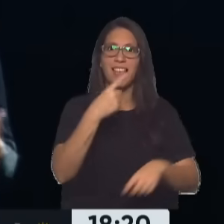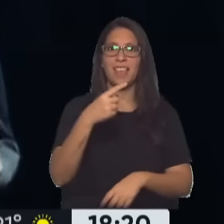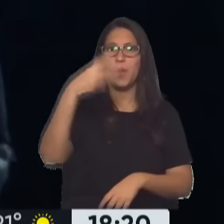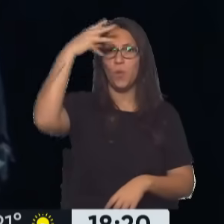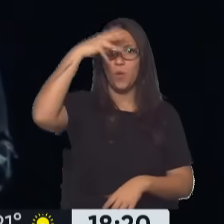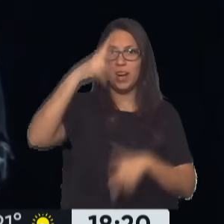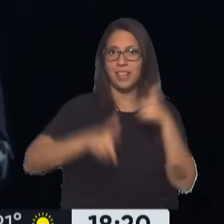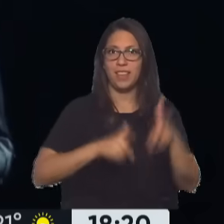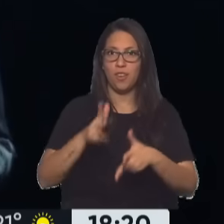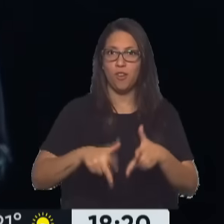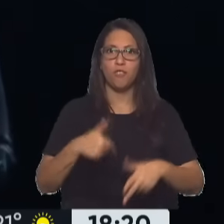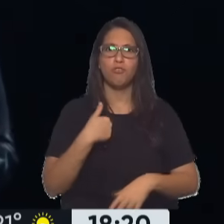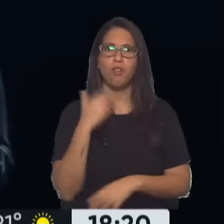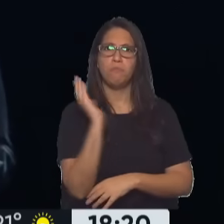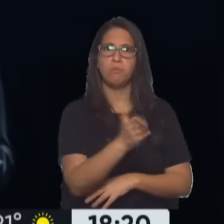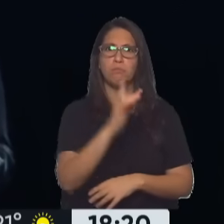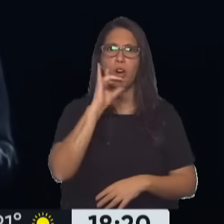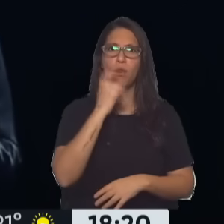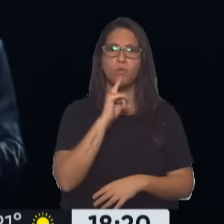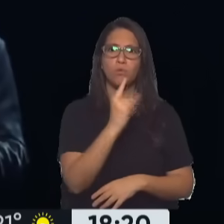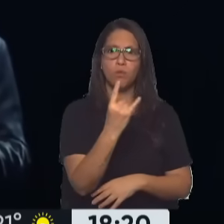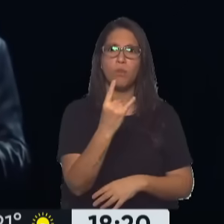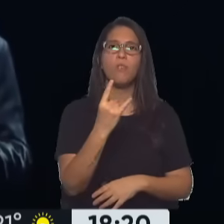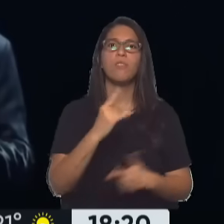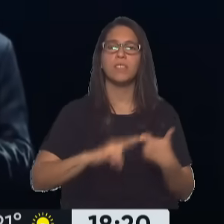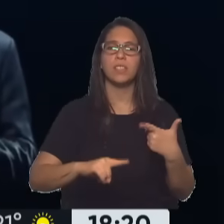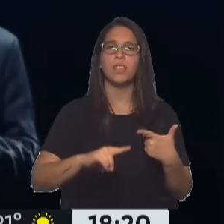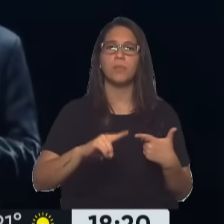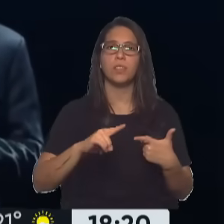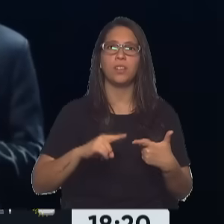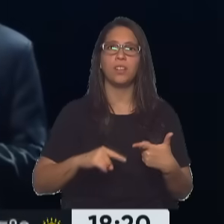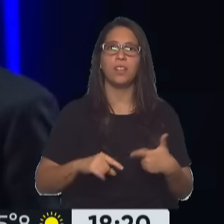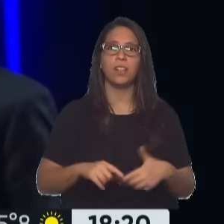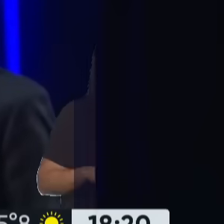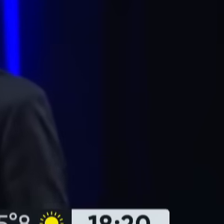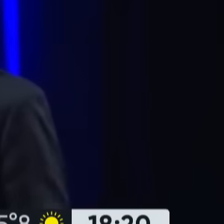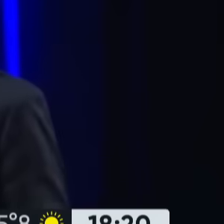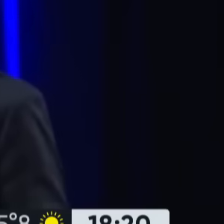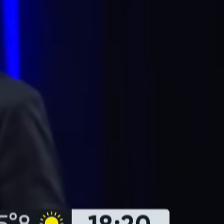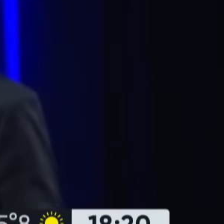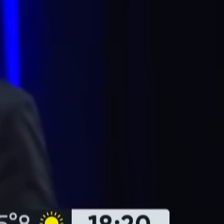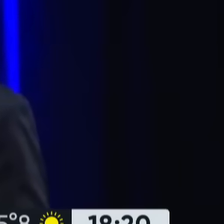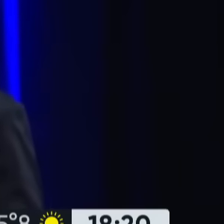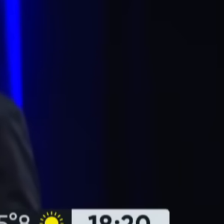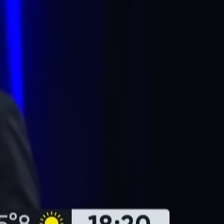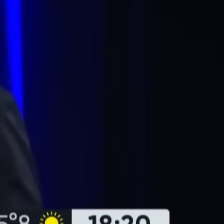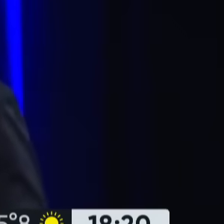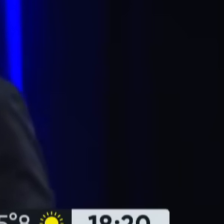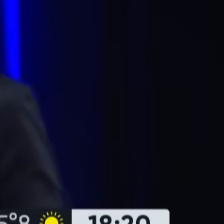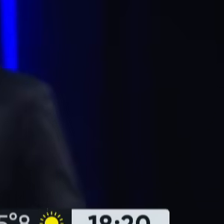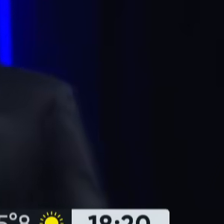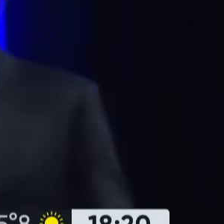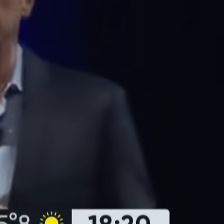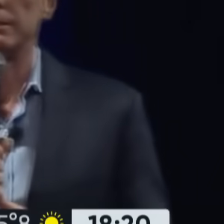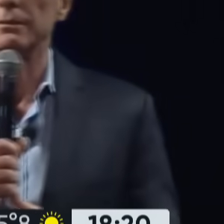Patricia Bullrich, ¿no? Le gané a Morales, Lusto y Larreta. A ver, ¿cómo explicamos esto? La ex, ahora ya